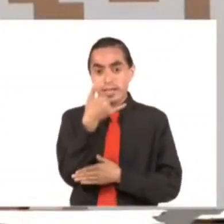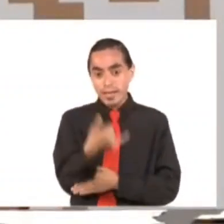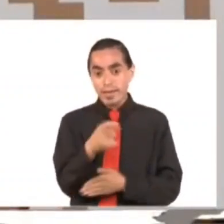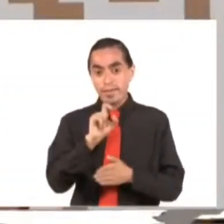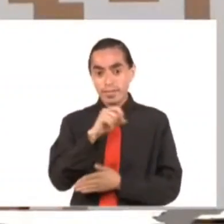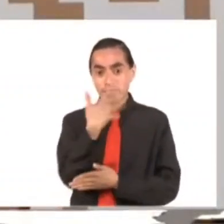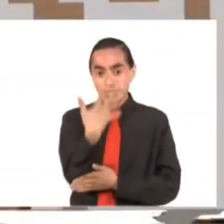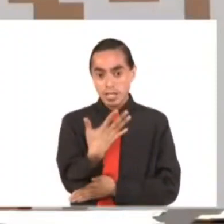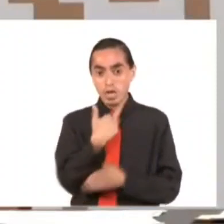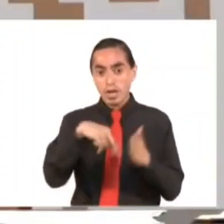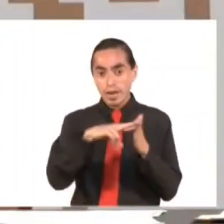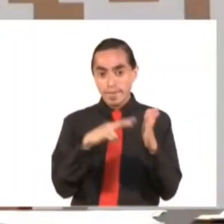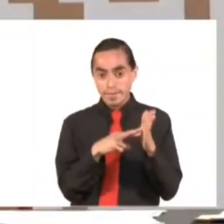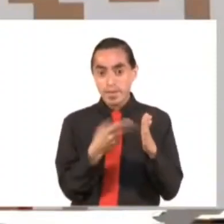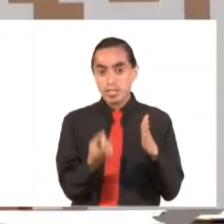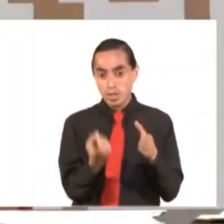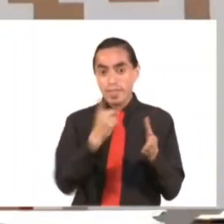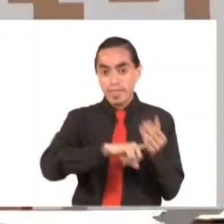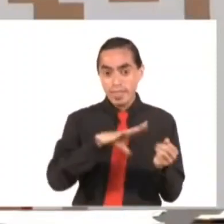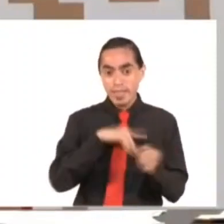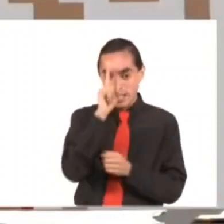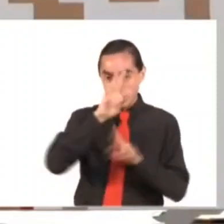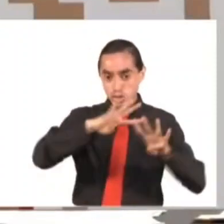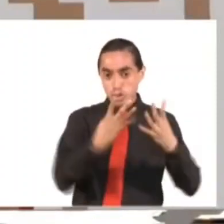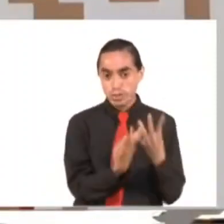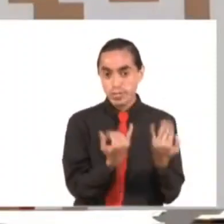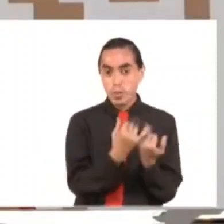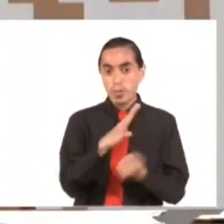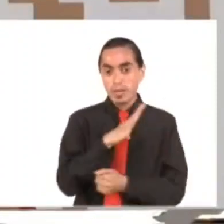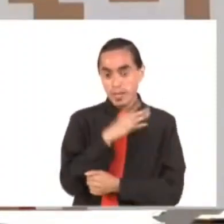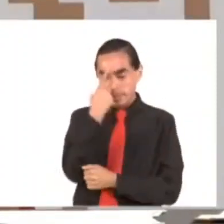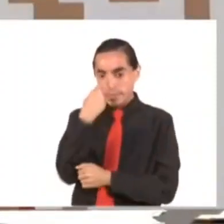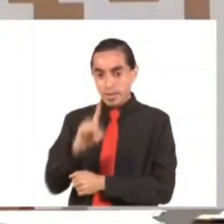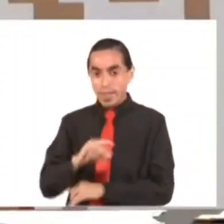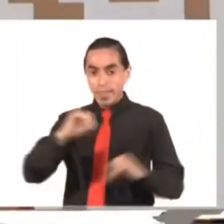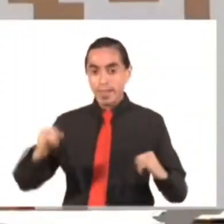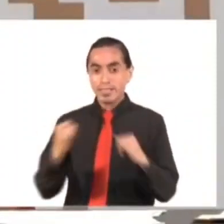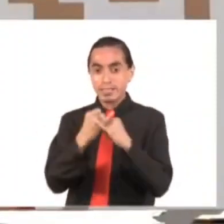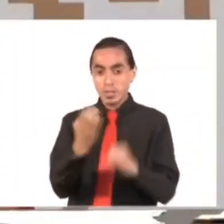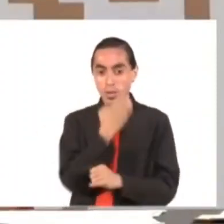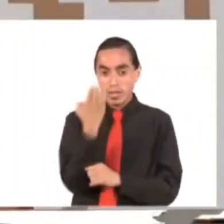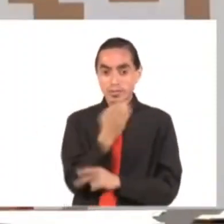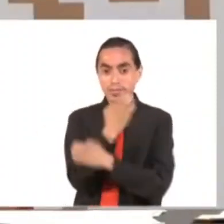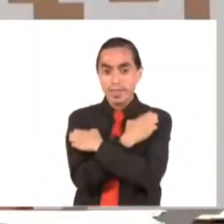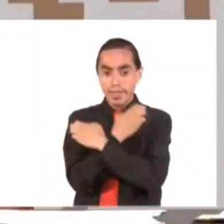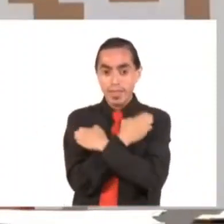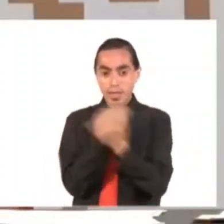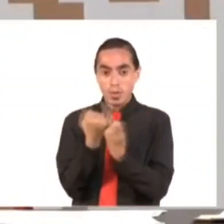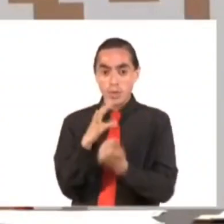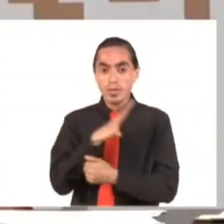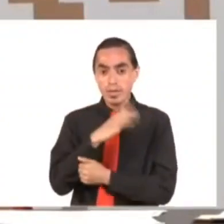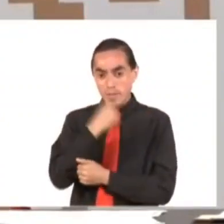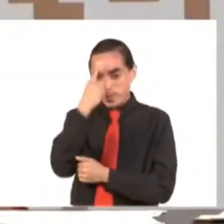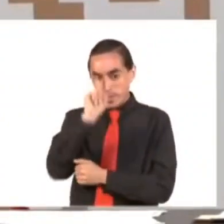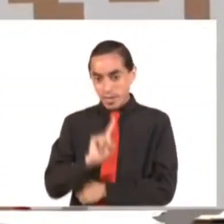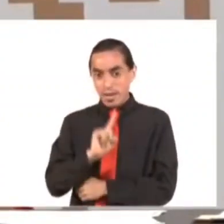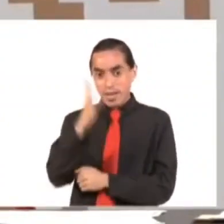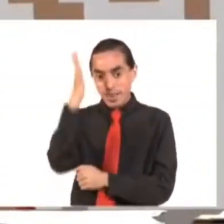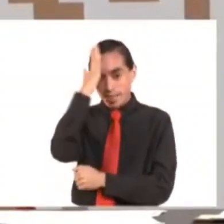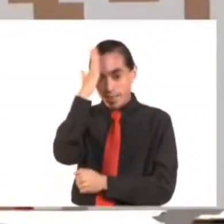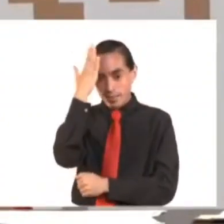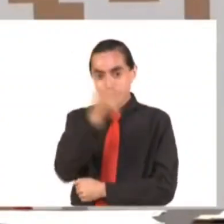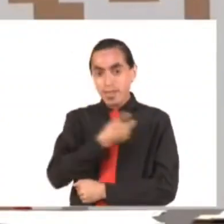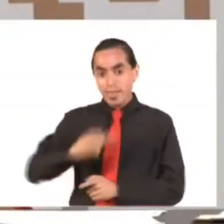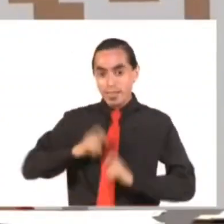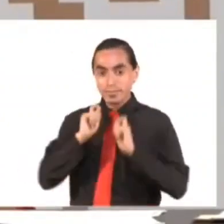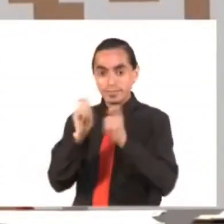Reglamento Interno de este Consejo y en virtud de que corresponde a las instituciones educativas asumir la presidencia ejecutiva del CESA,